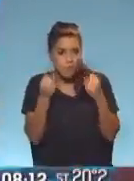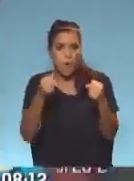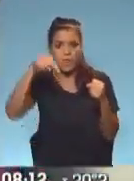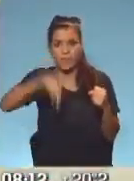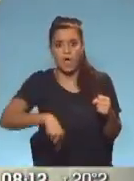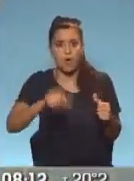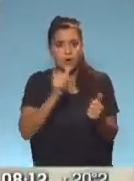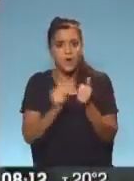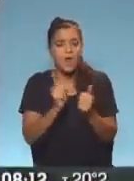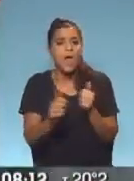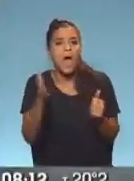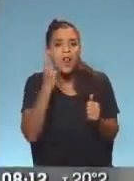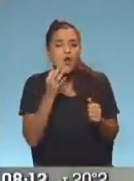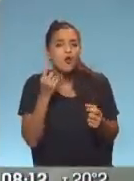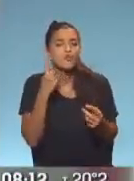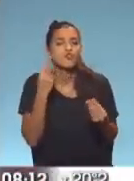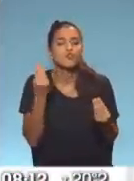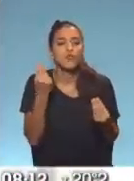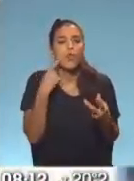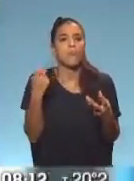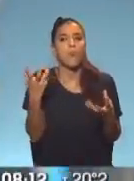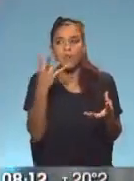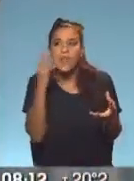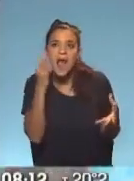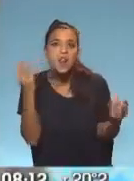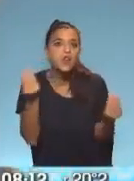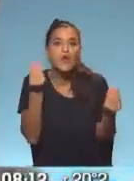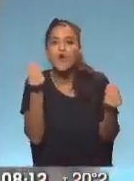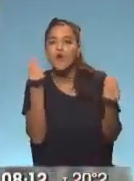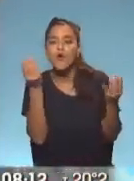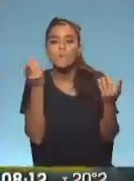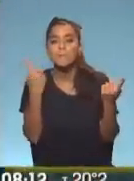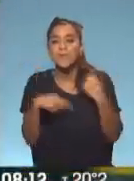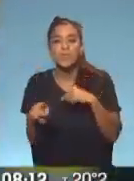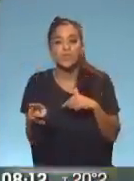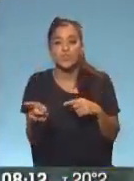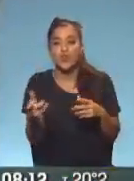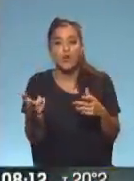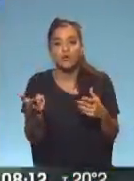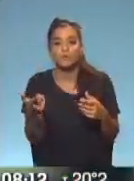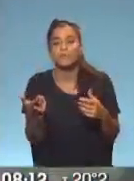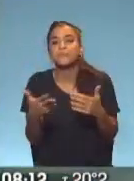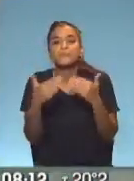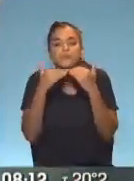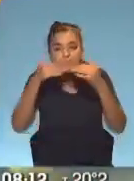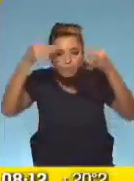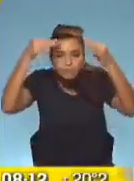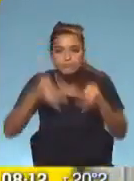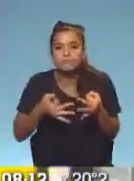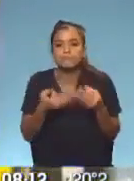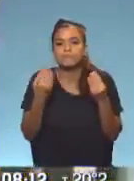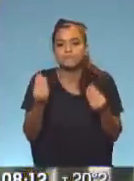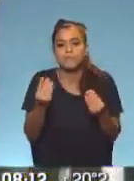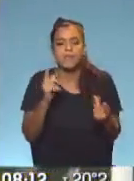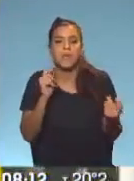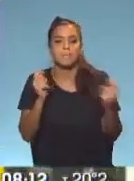historia, algo percibimos que está pasando, pero no sé si la dimensión de lo que puede estar